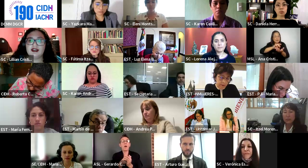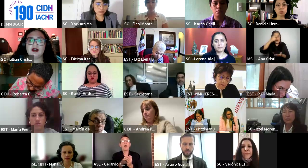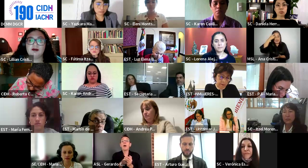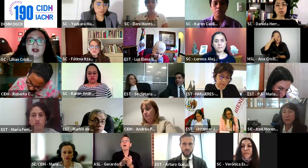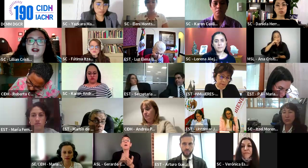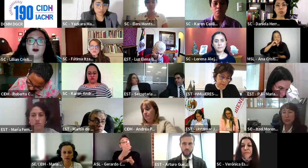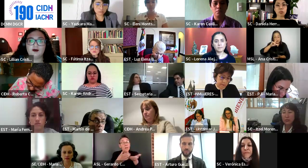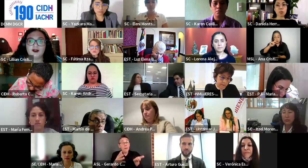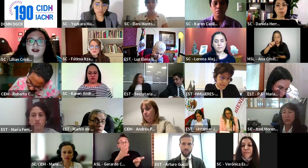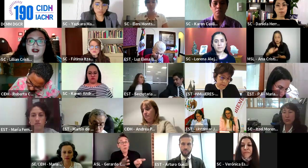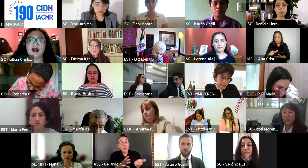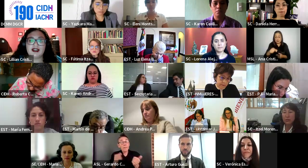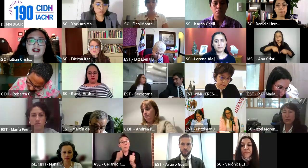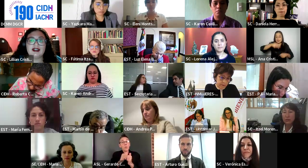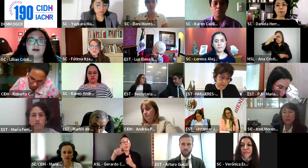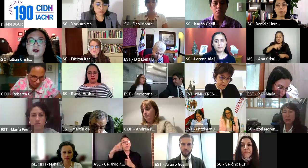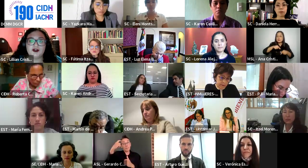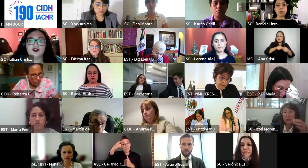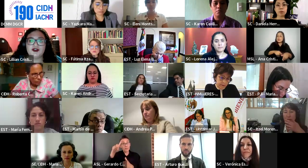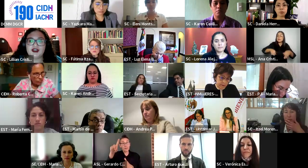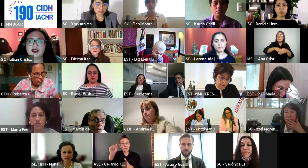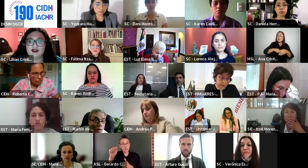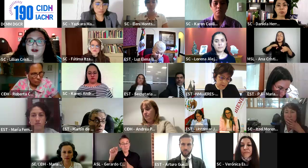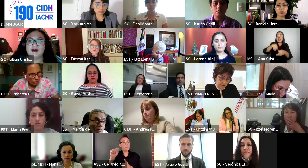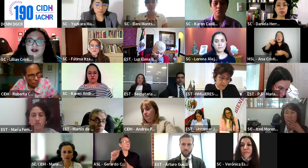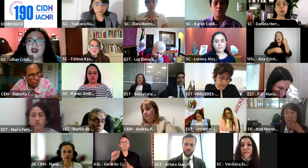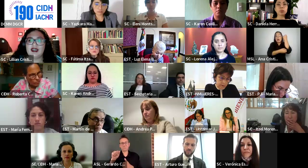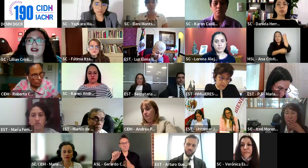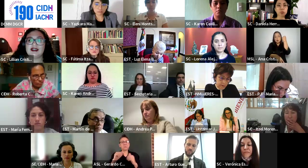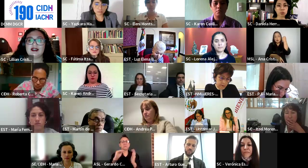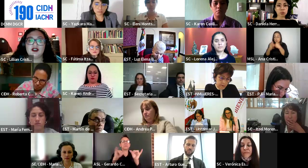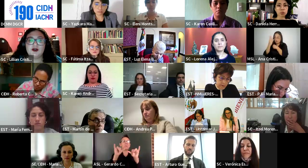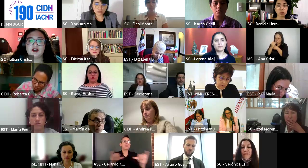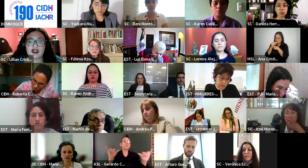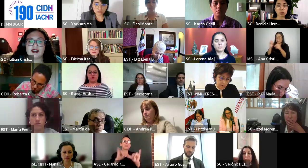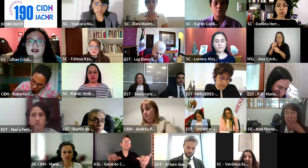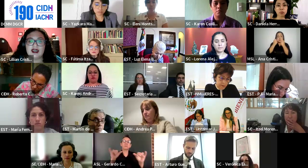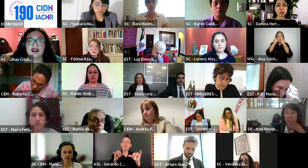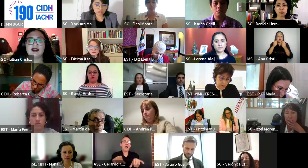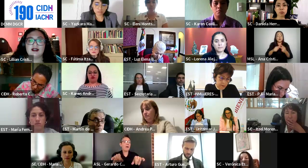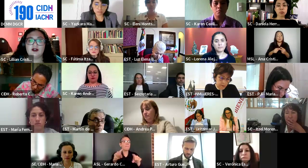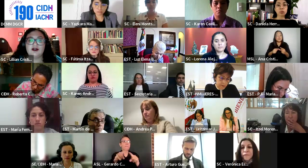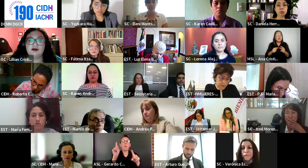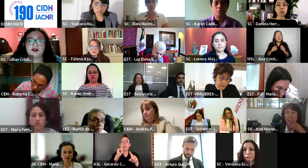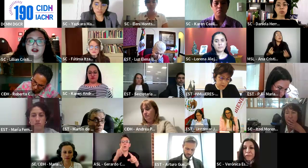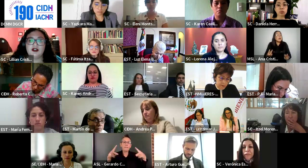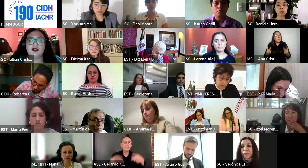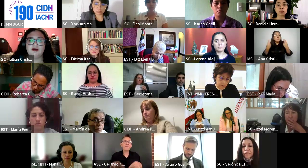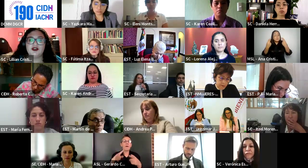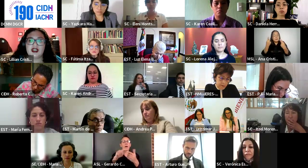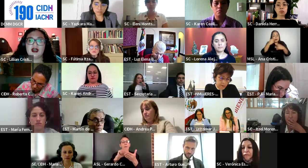México sigue siendo una práctica común practicarles abortos no consentidos, esterilizaciones forzadas y